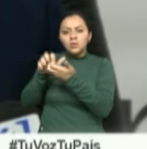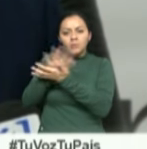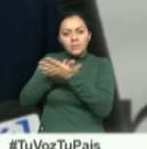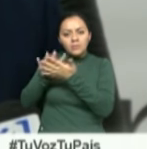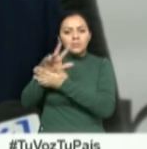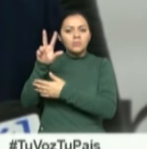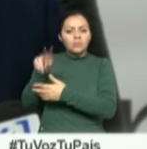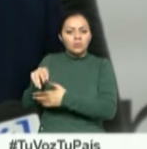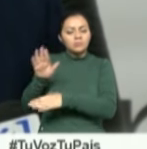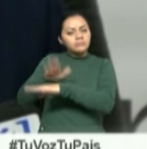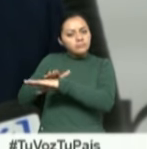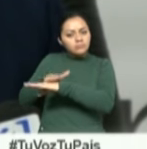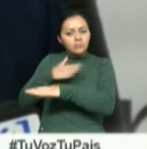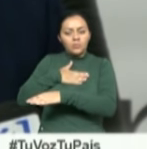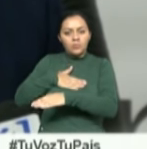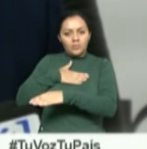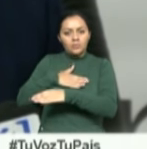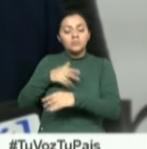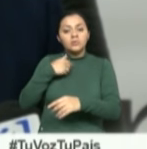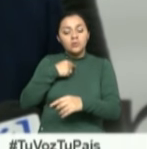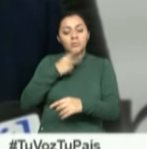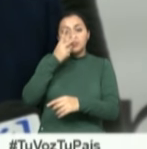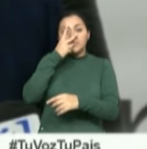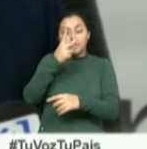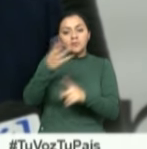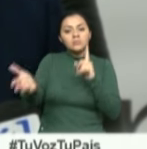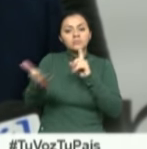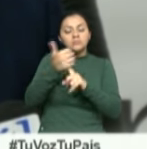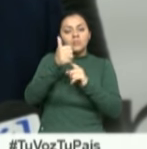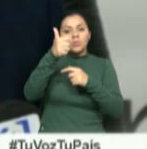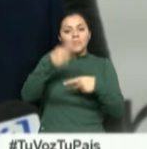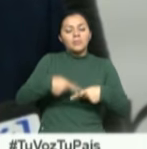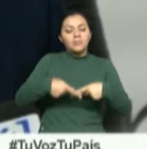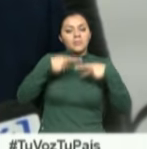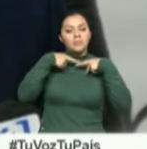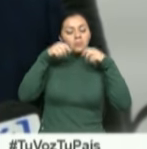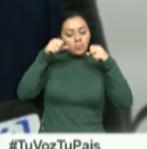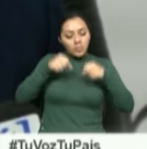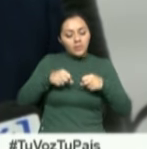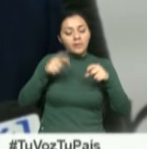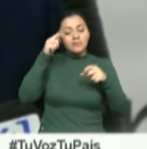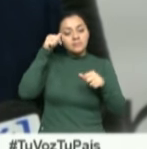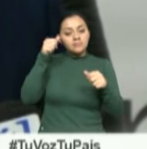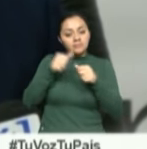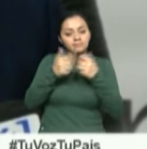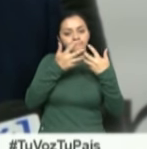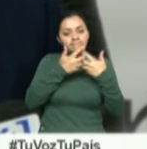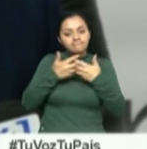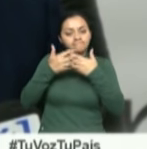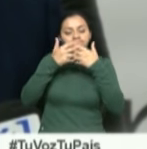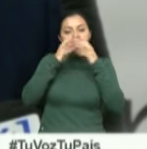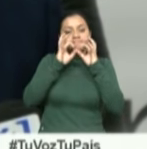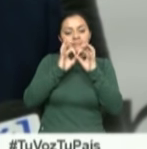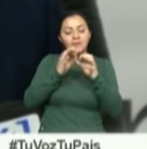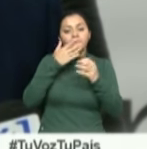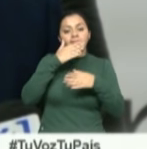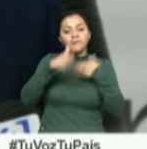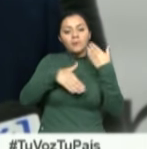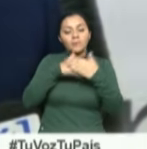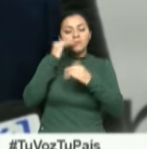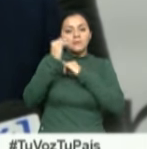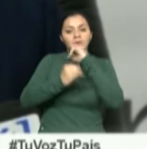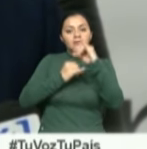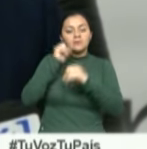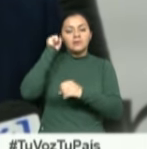sobre esta materia, con miras a alcanzar el buen vivir y en concordancia con los instrumentos internacionales de los